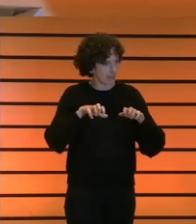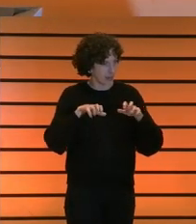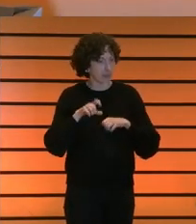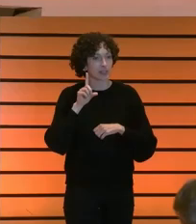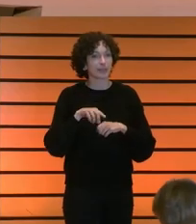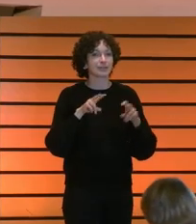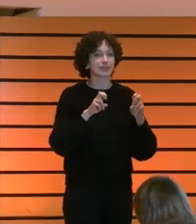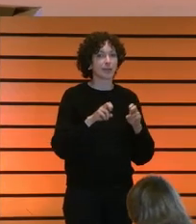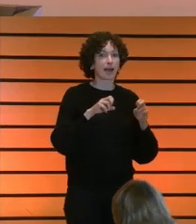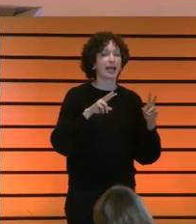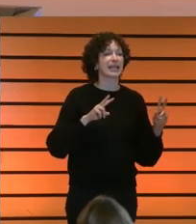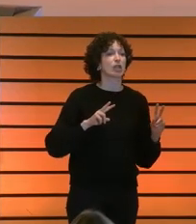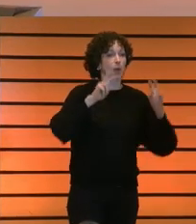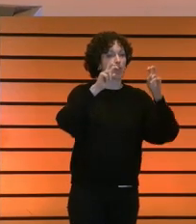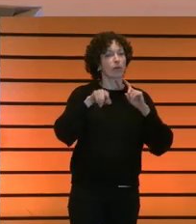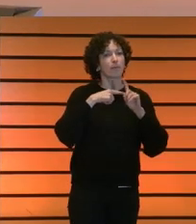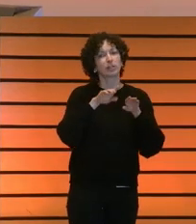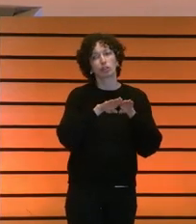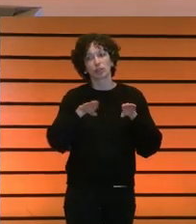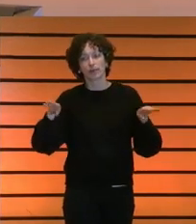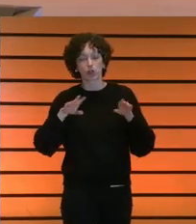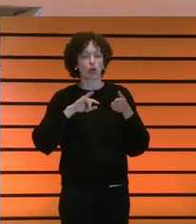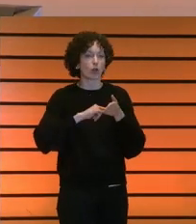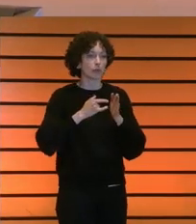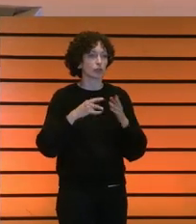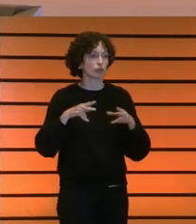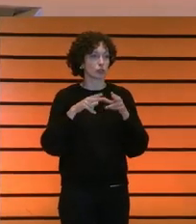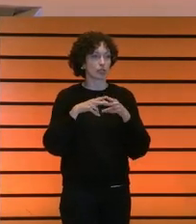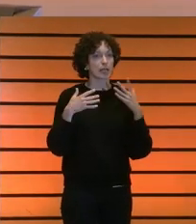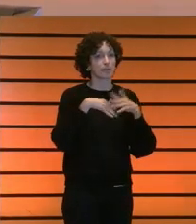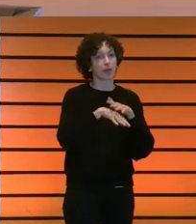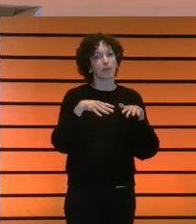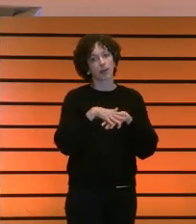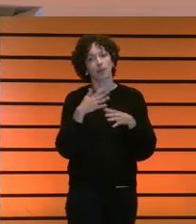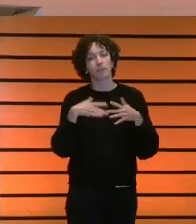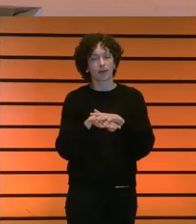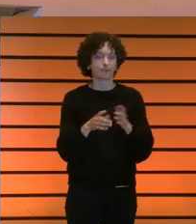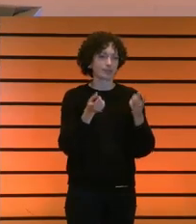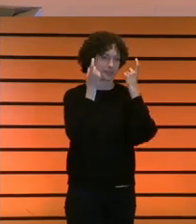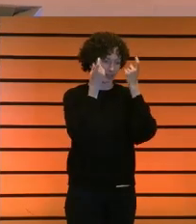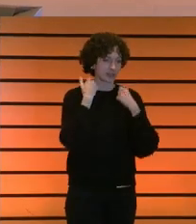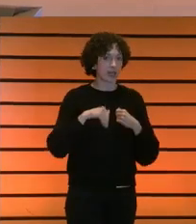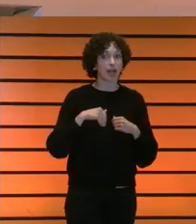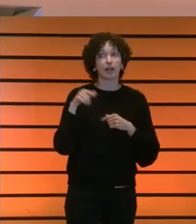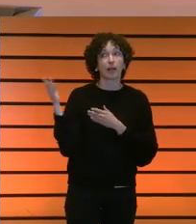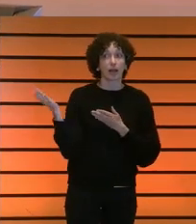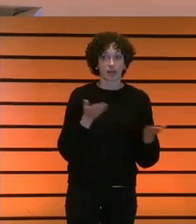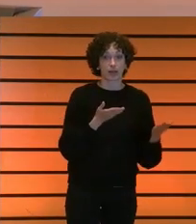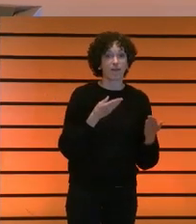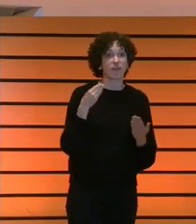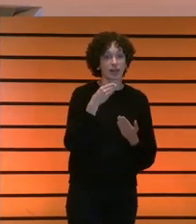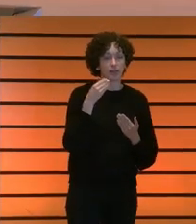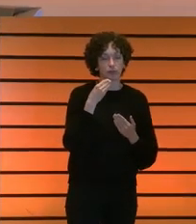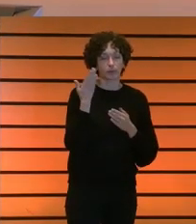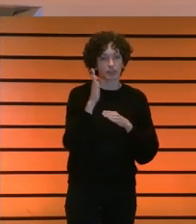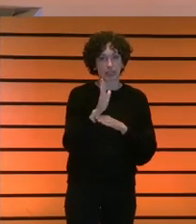en la sostenibilidad en los proyectos sociales y a mí me gustaría presentar a Benedicto agradecer que estés